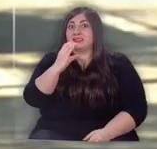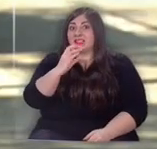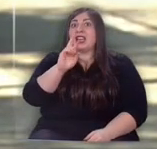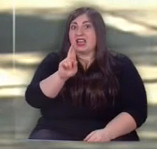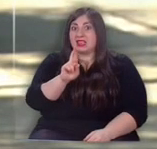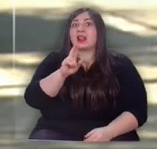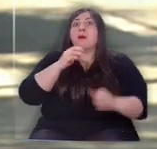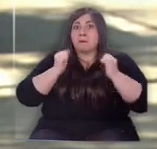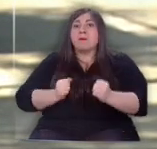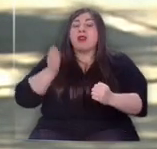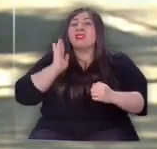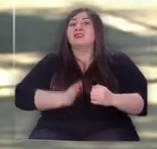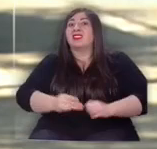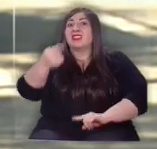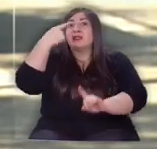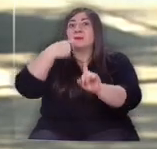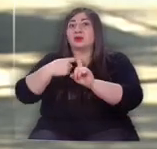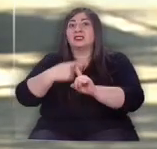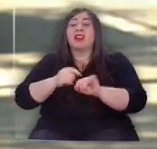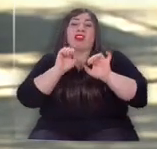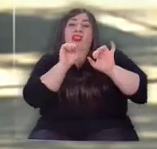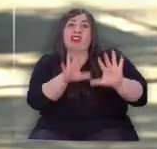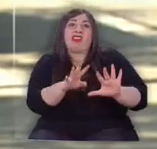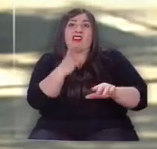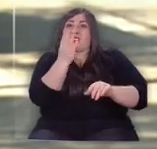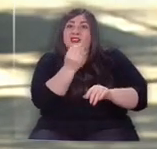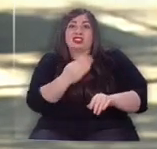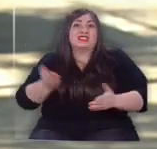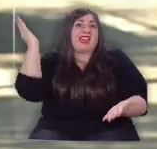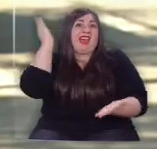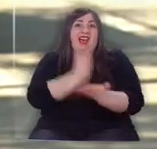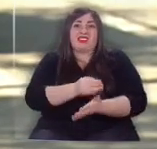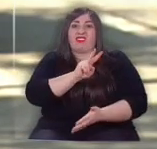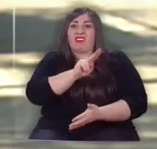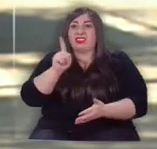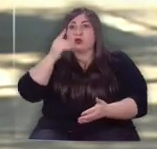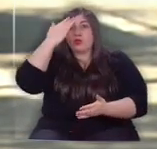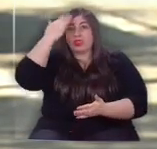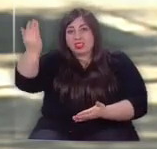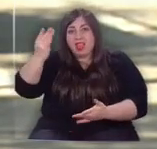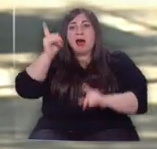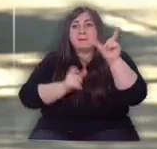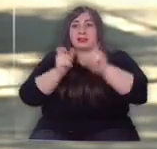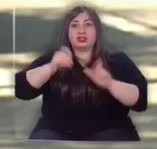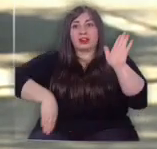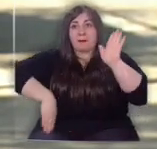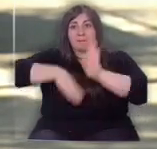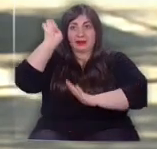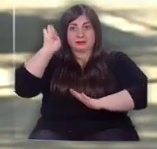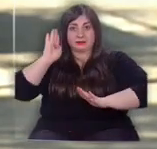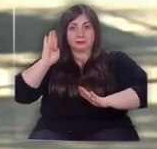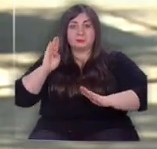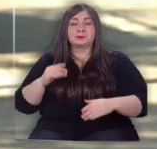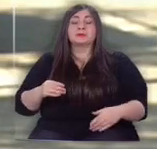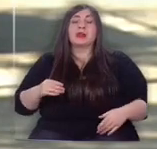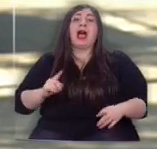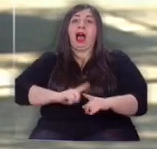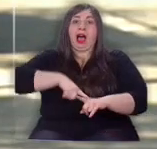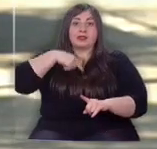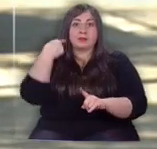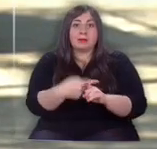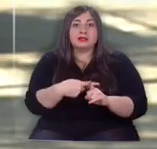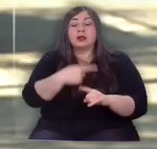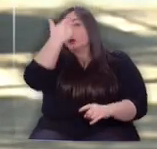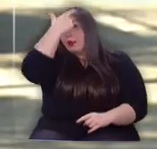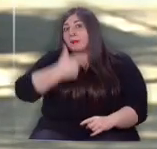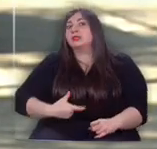seguir positiva por 10, 14, hasta 21 días y algunas personas incluso para más. Y más encima,